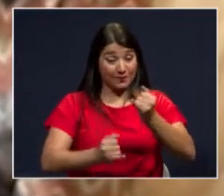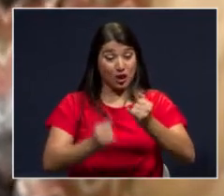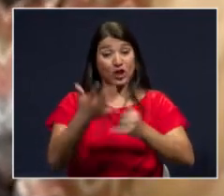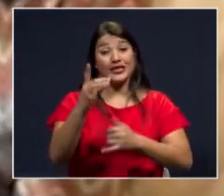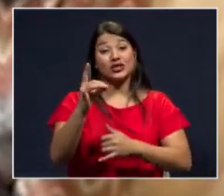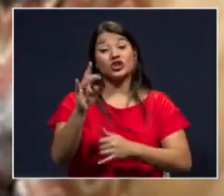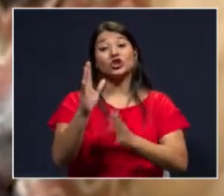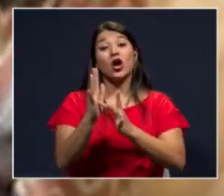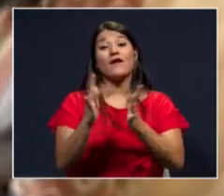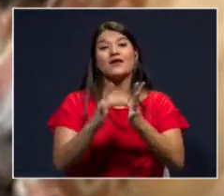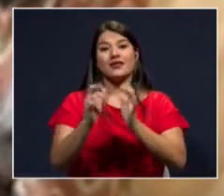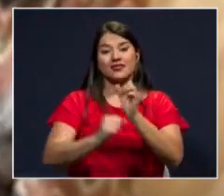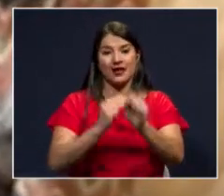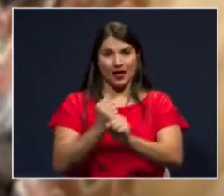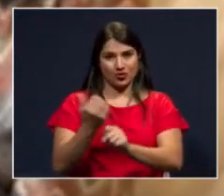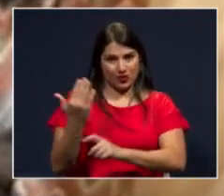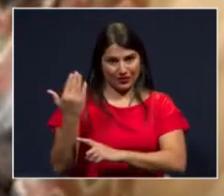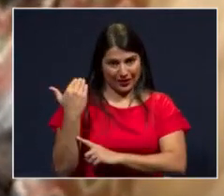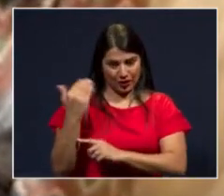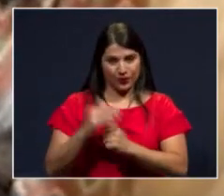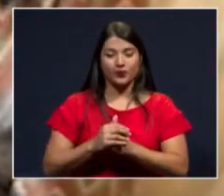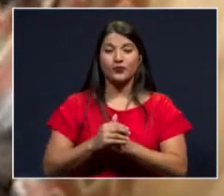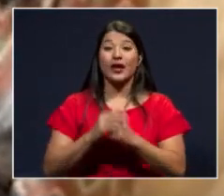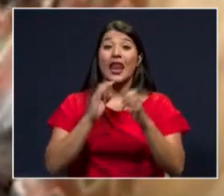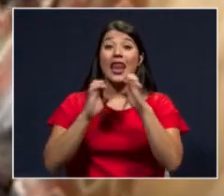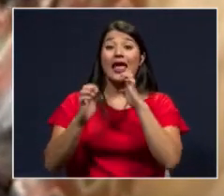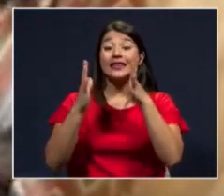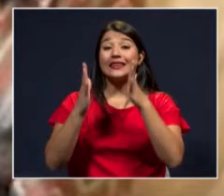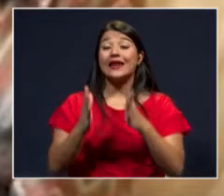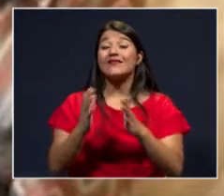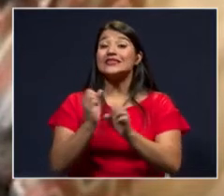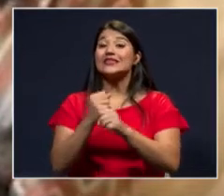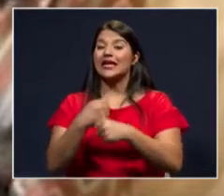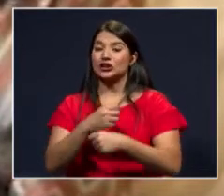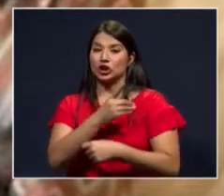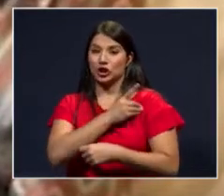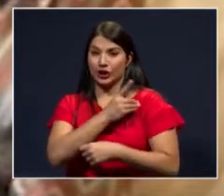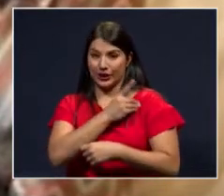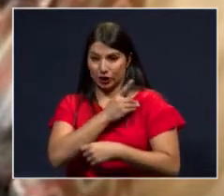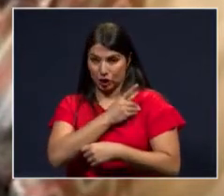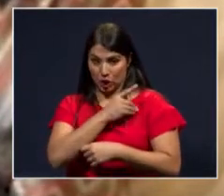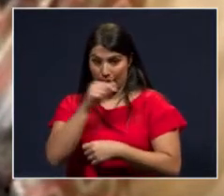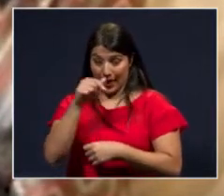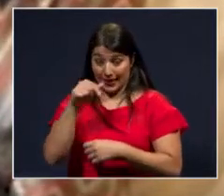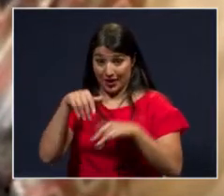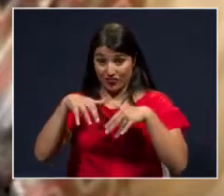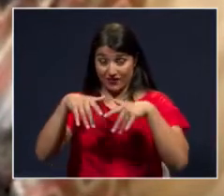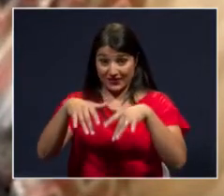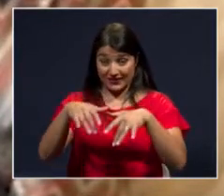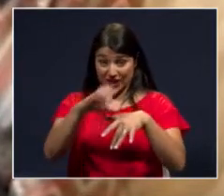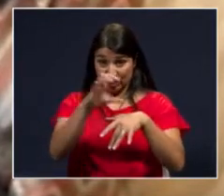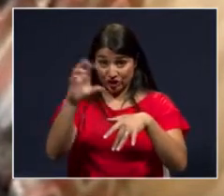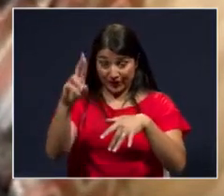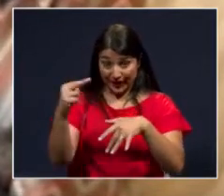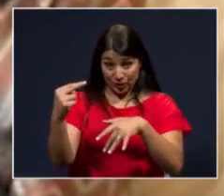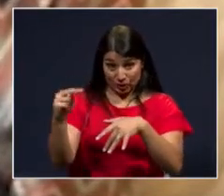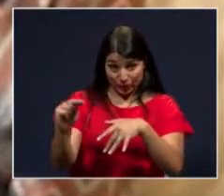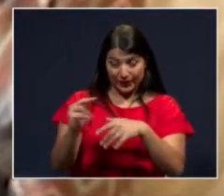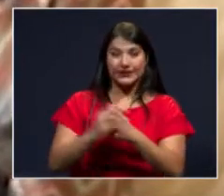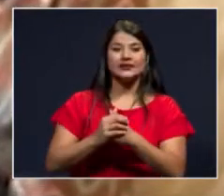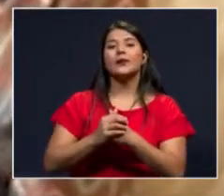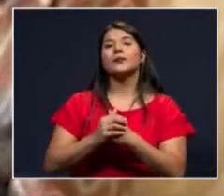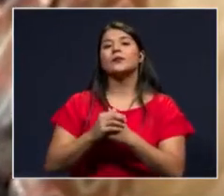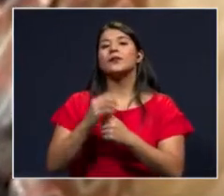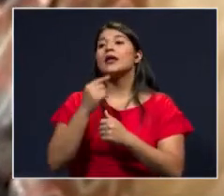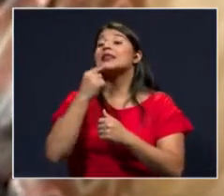año anterior. Posterior a la entrevista que la directora de Costa Rica Noticias le realizó a la activista Patricia Chacón, Tatiana Gamboa se comunicó para